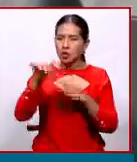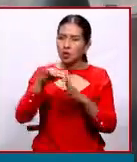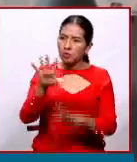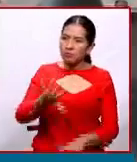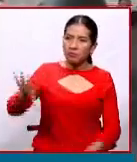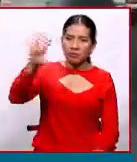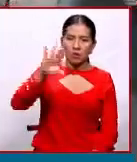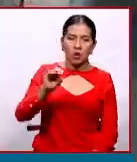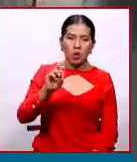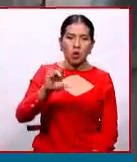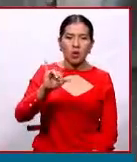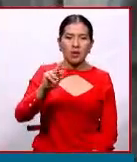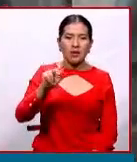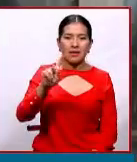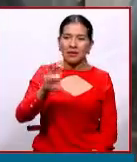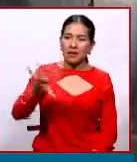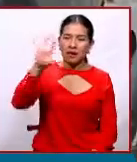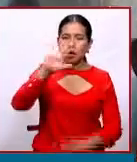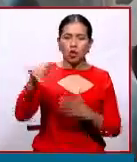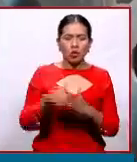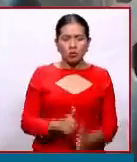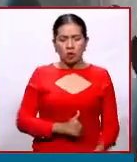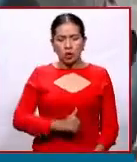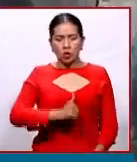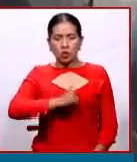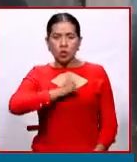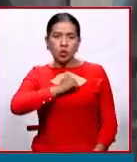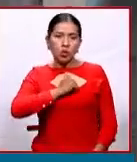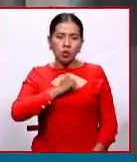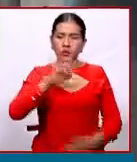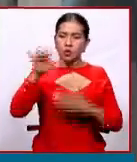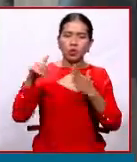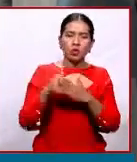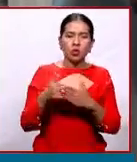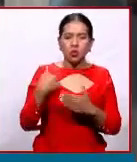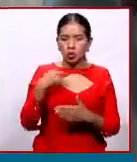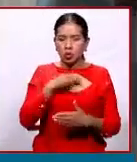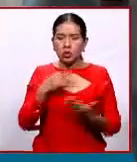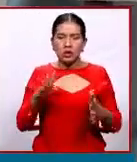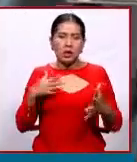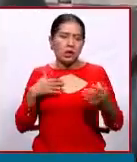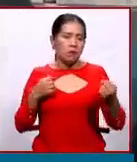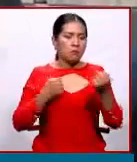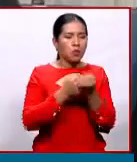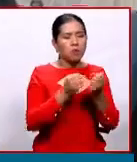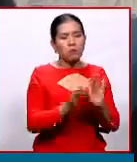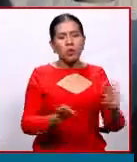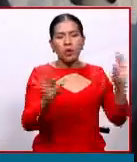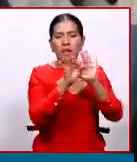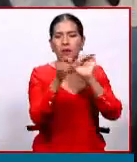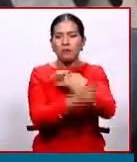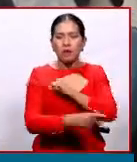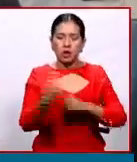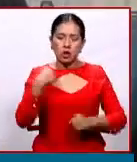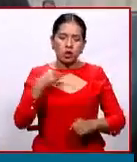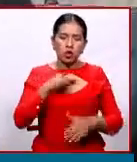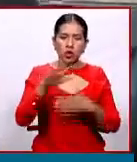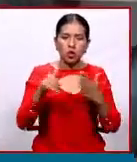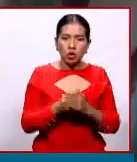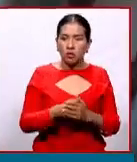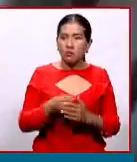oriente está orgulloso y todo el oriente considera que es una contribución importante al país, está